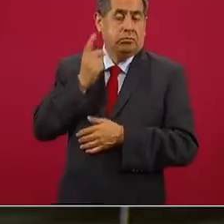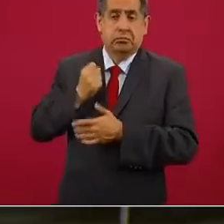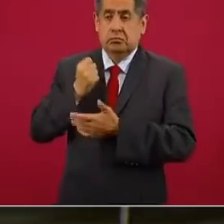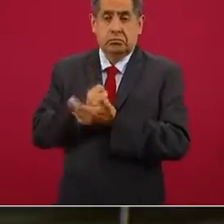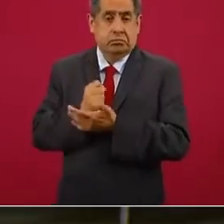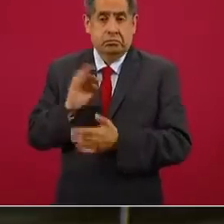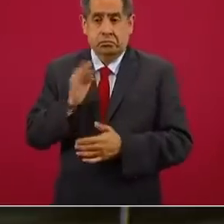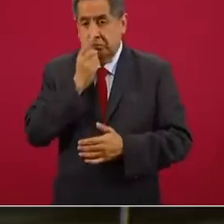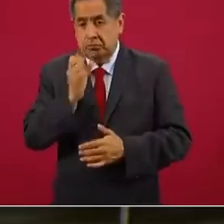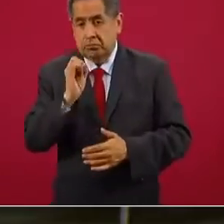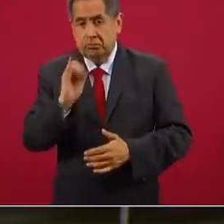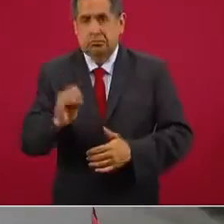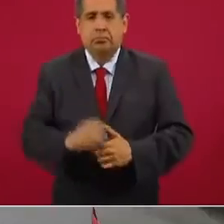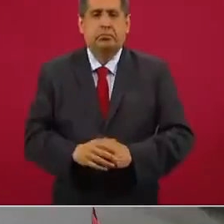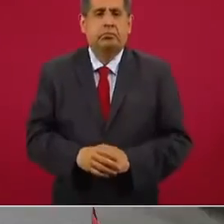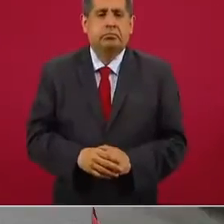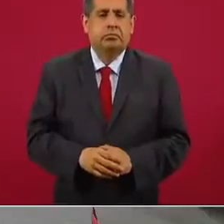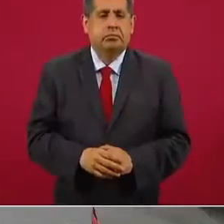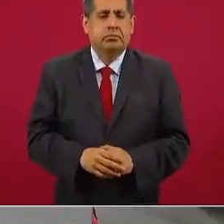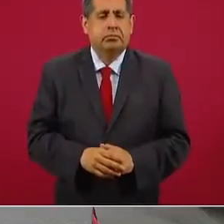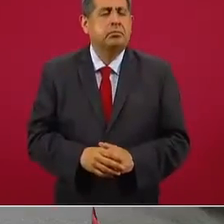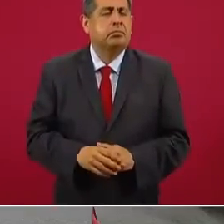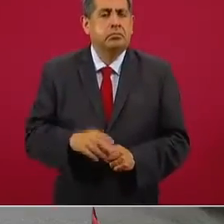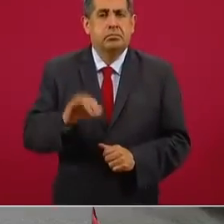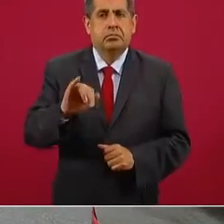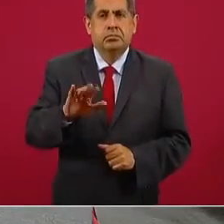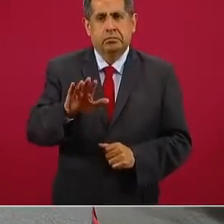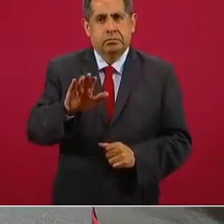aprobados. Sí, falta